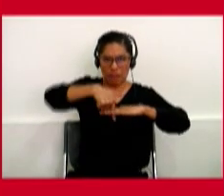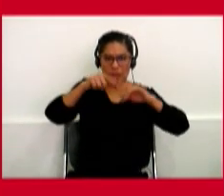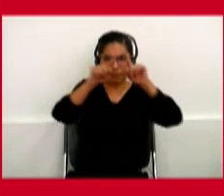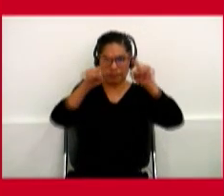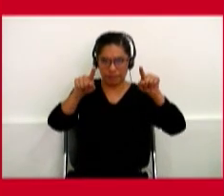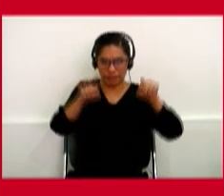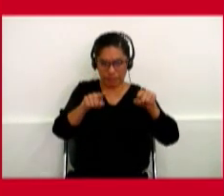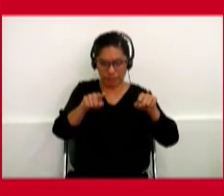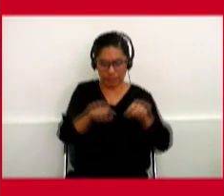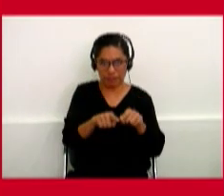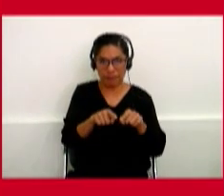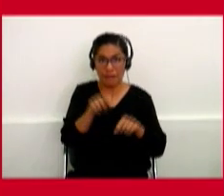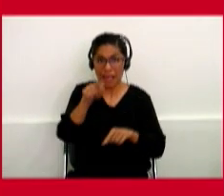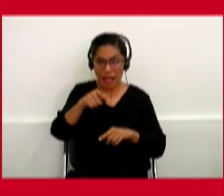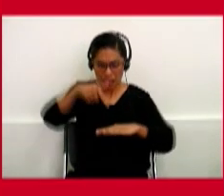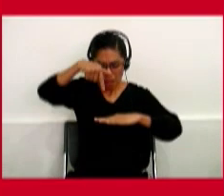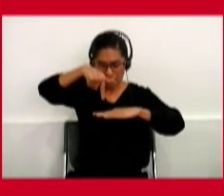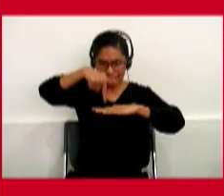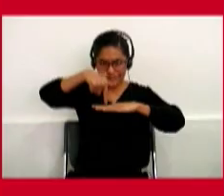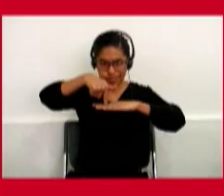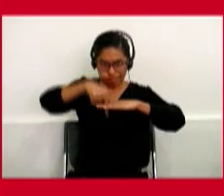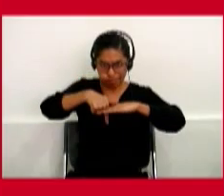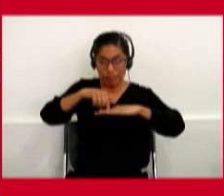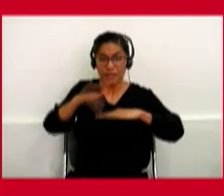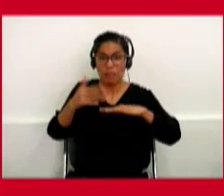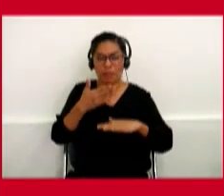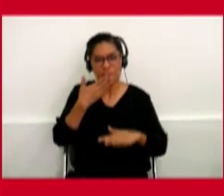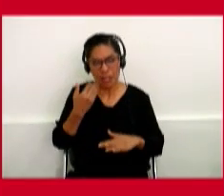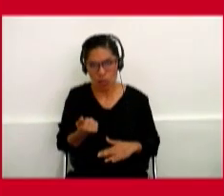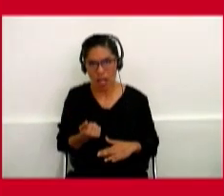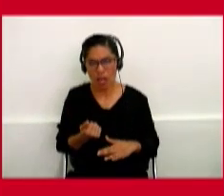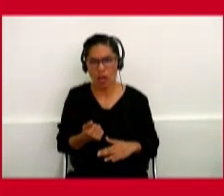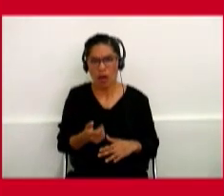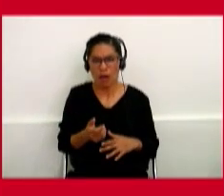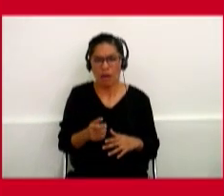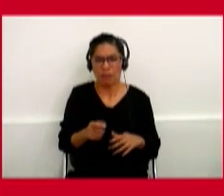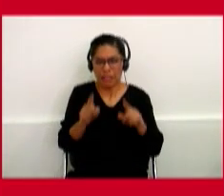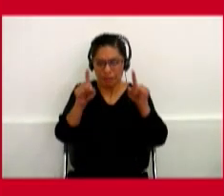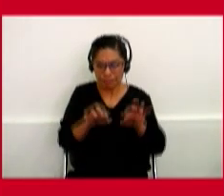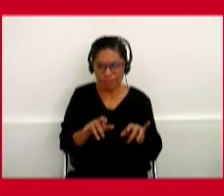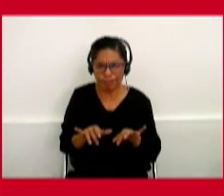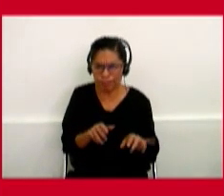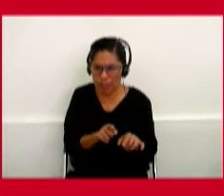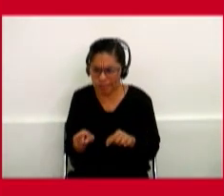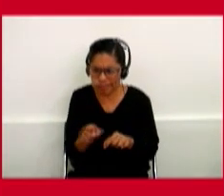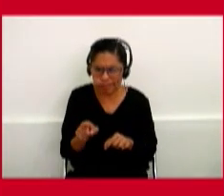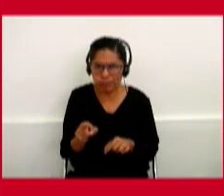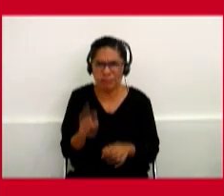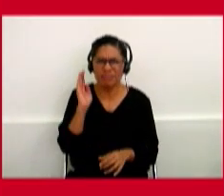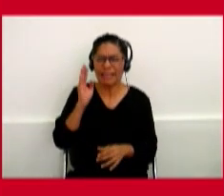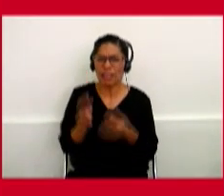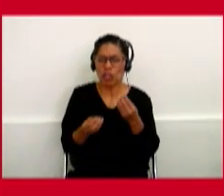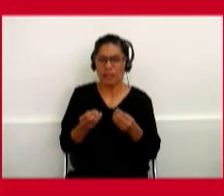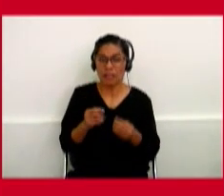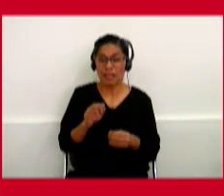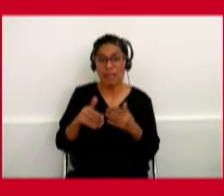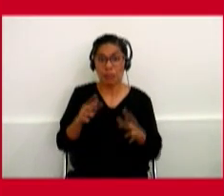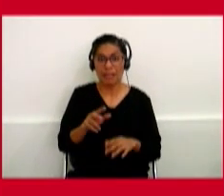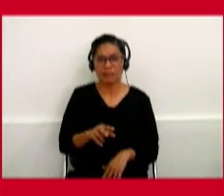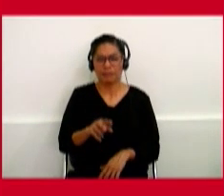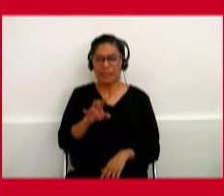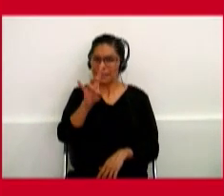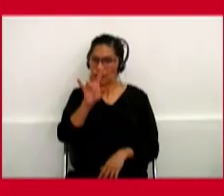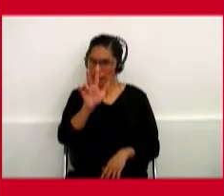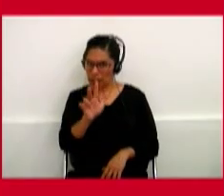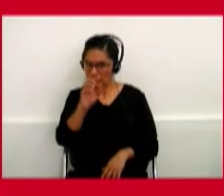Los taladros, la perforación mejoró con los controles operativos en campo y ya el 73% de los taladros estaba dentro